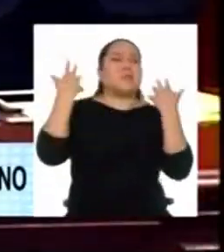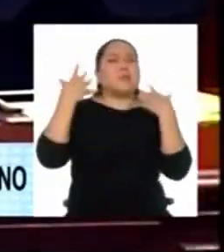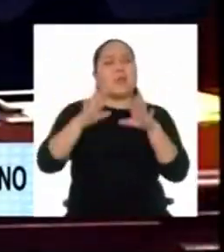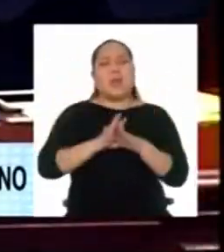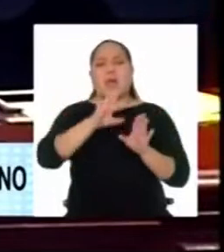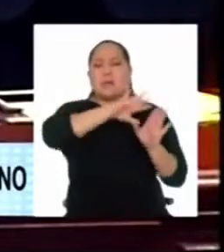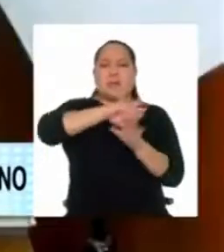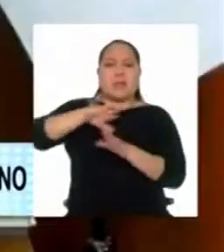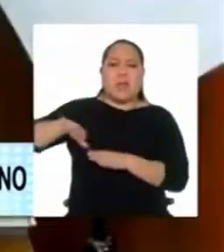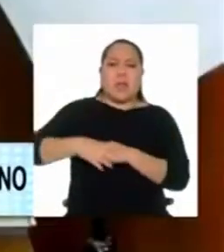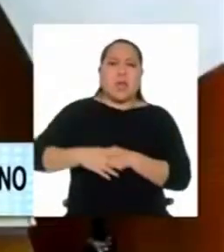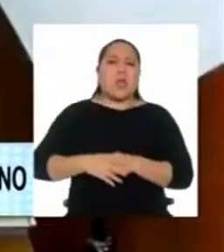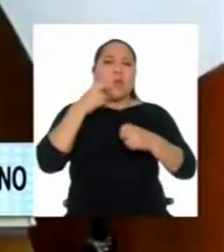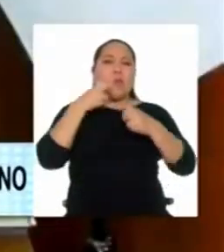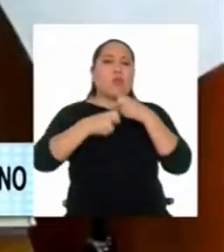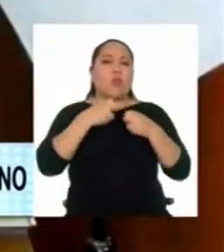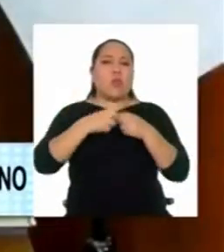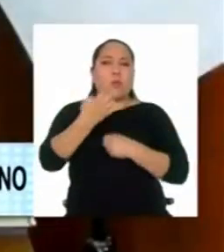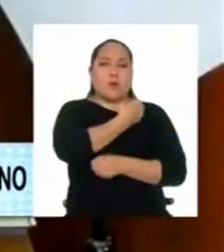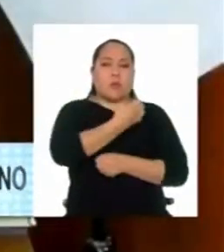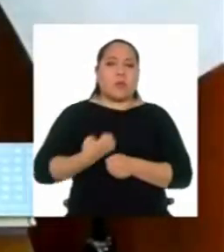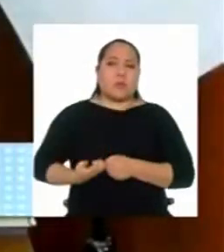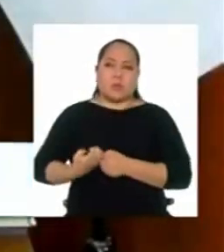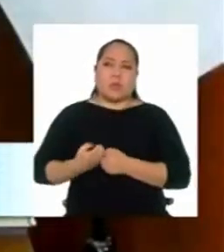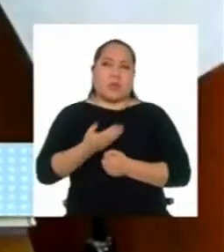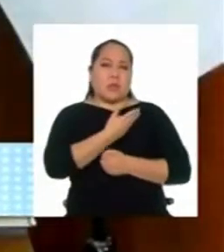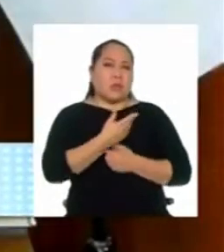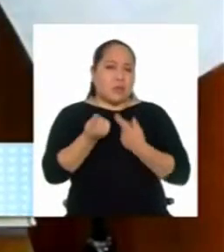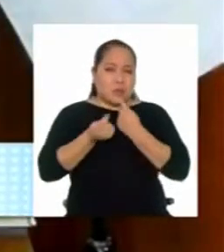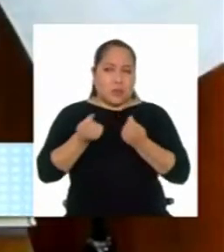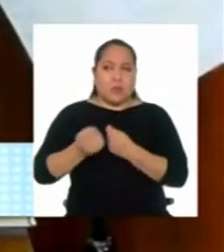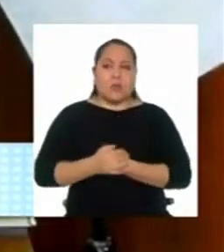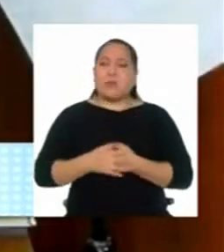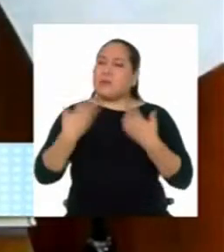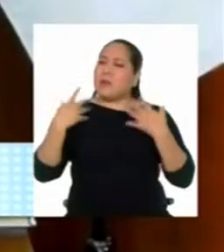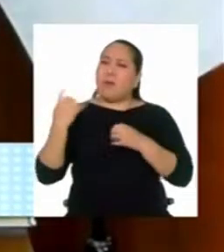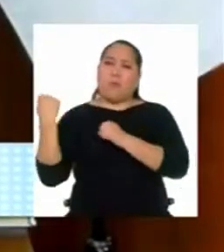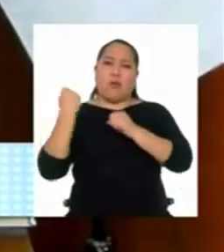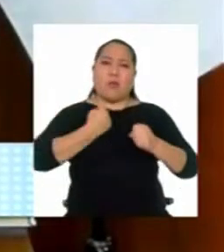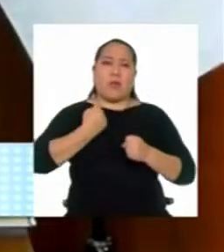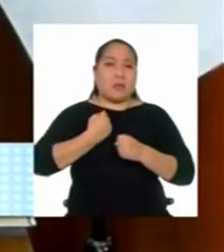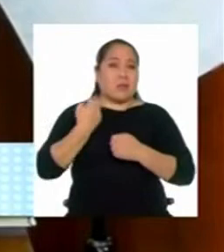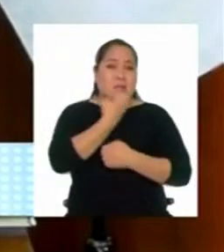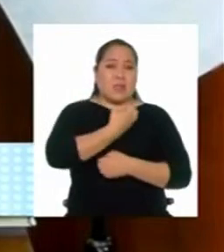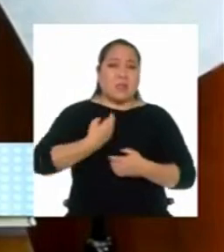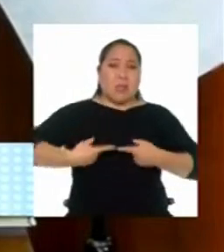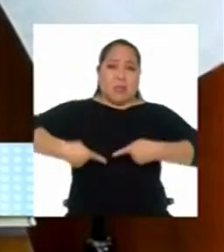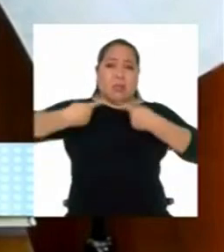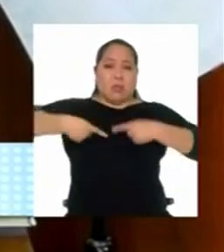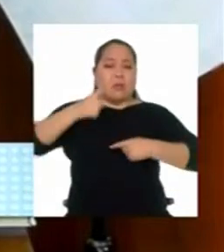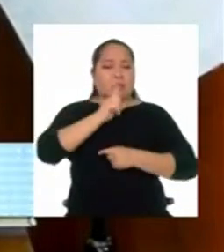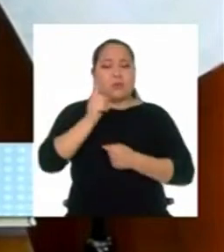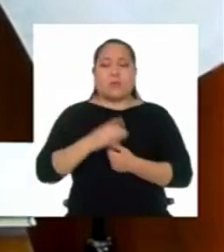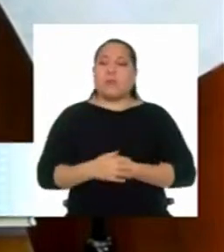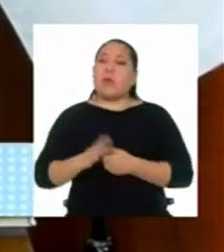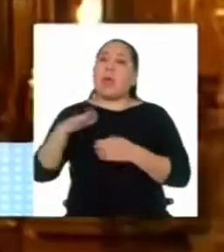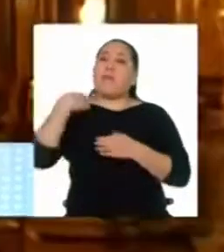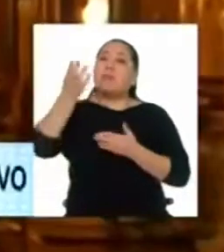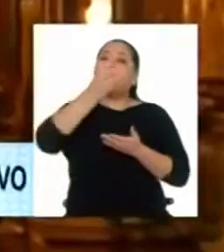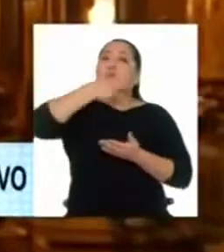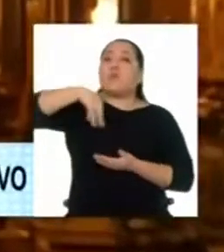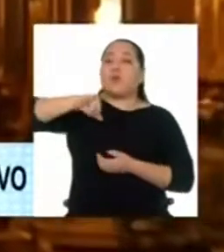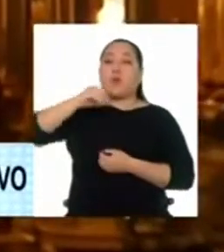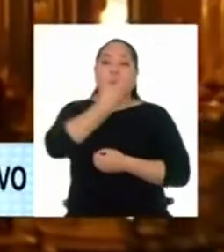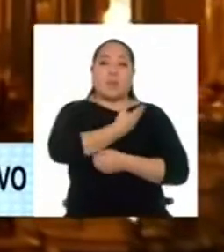problemas con el Ejecutivo. Yo espero es que haya respeto entre el poder de Estado, porque ya no podemos seguir en lo mismo. Rúa saludó que el próximo miércoles